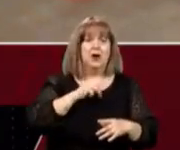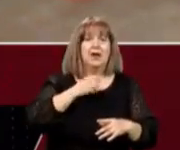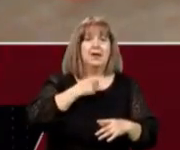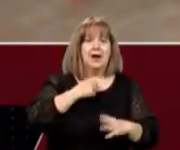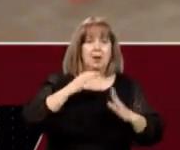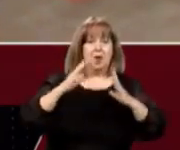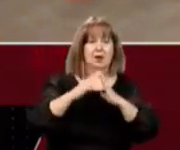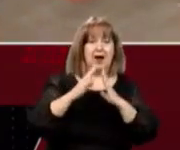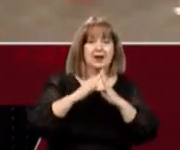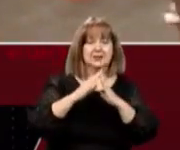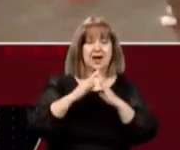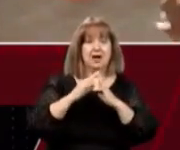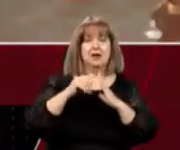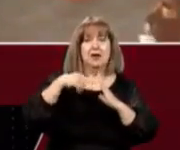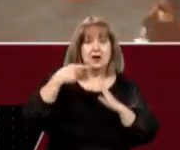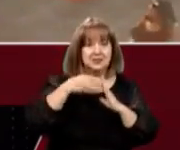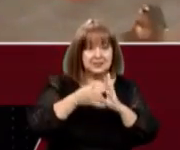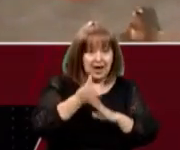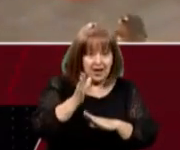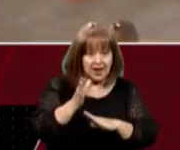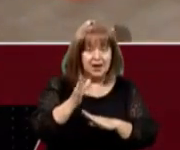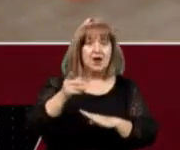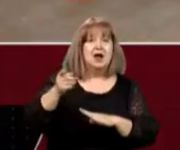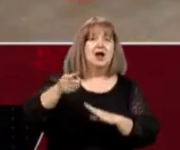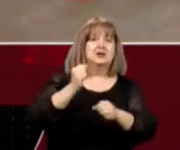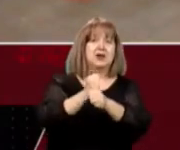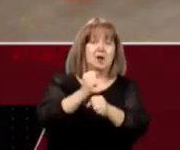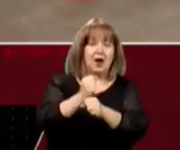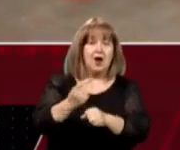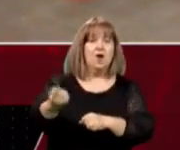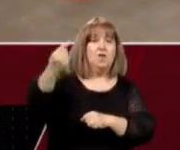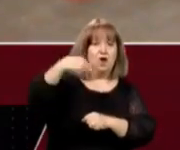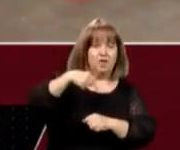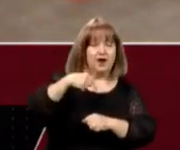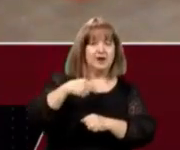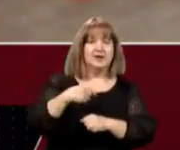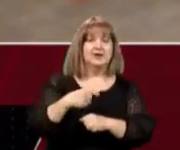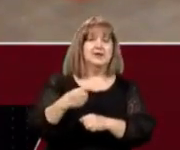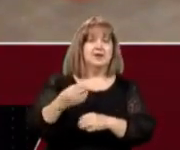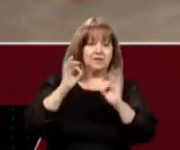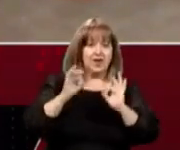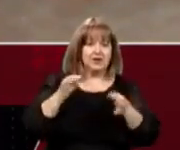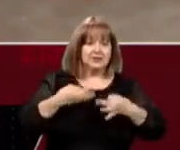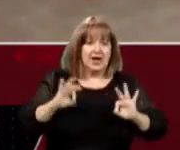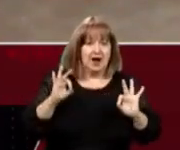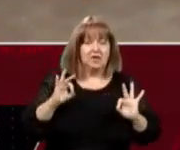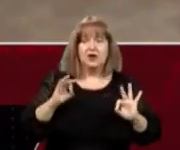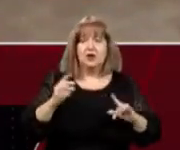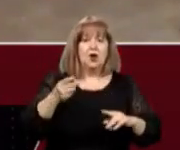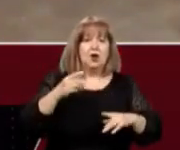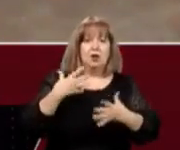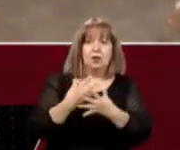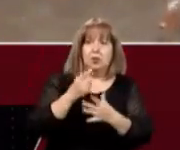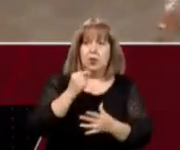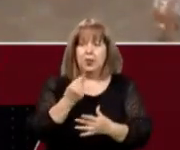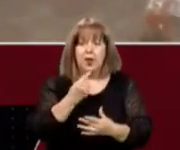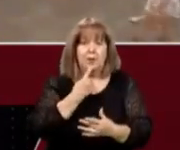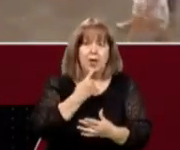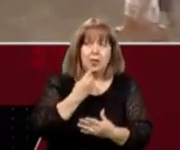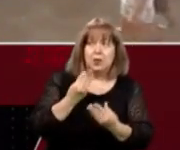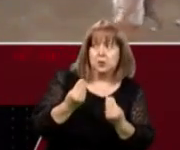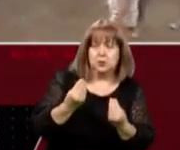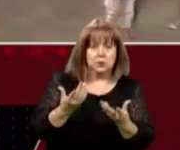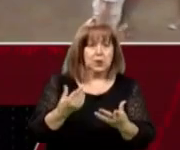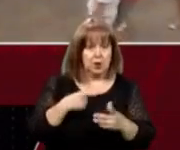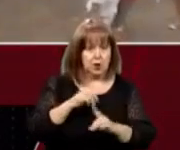casas y dejar de tener miedo. Y además esta marcha está también atendiendo, poniendo el foco en el tema laboral. Todavía hay una brecha donde